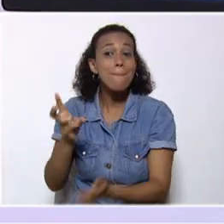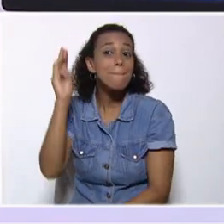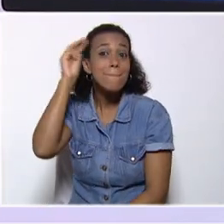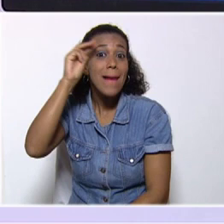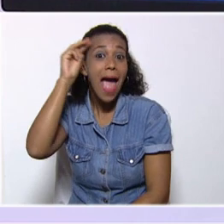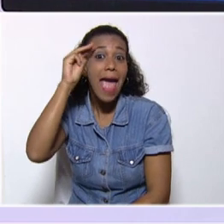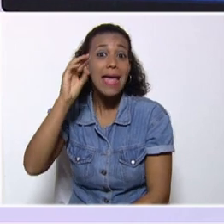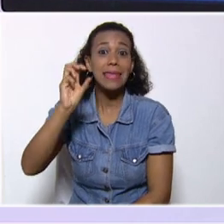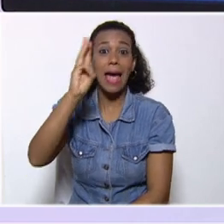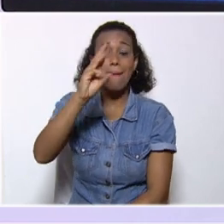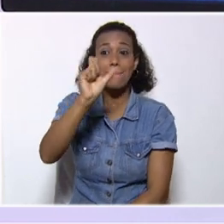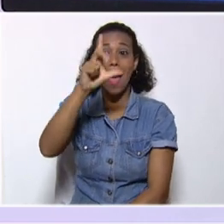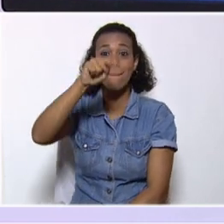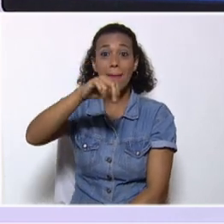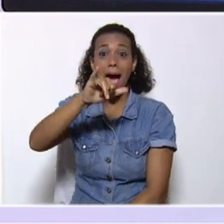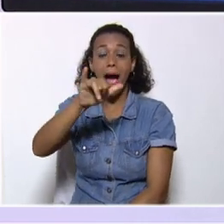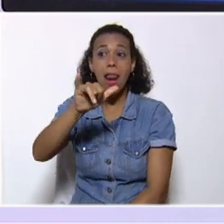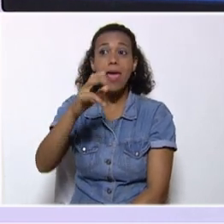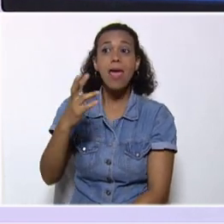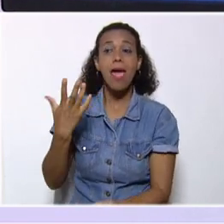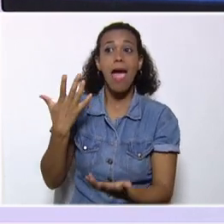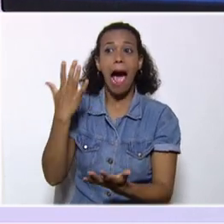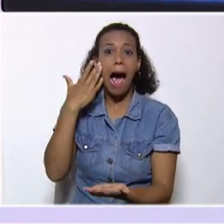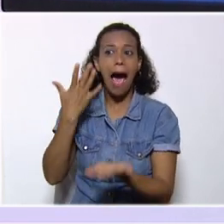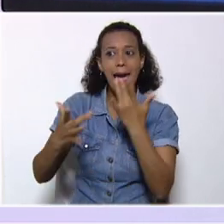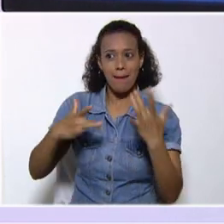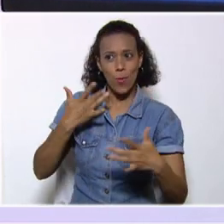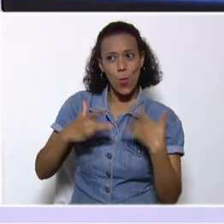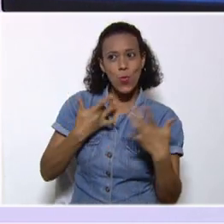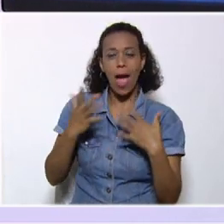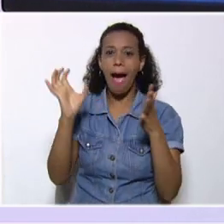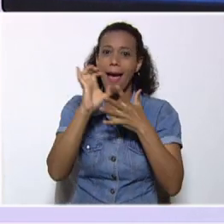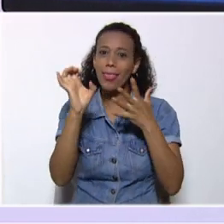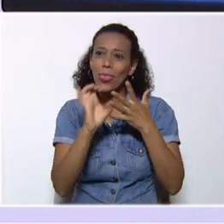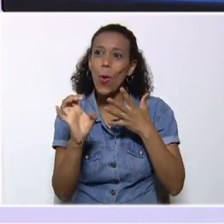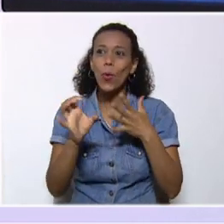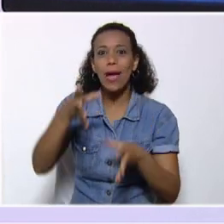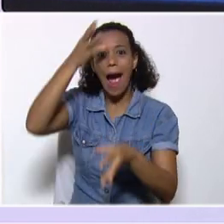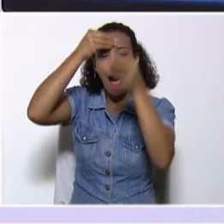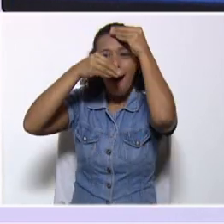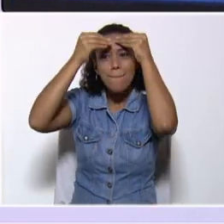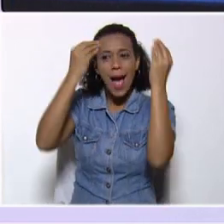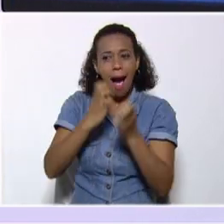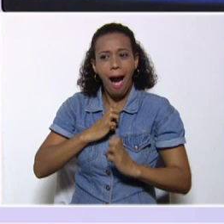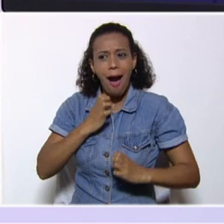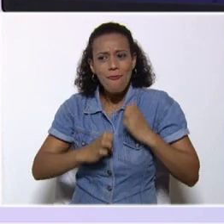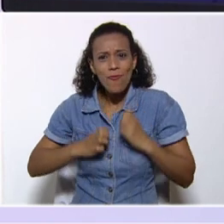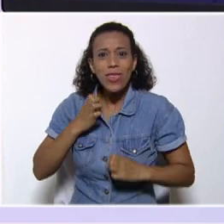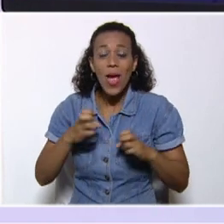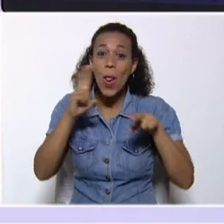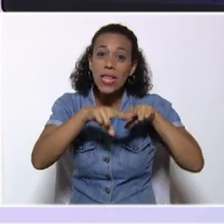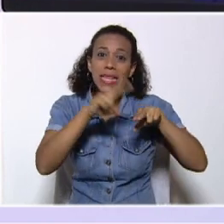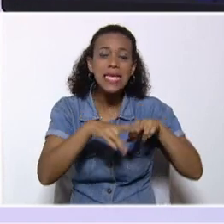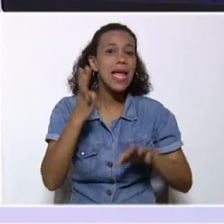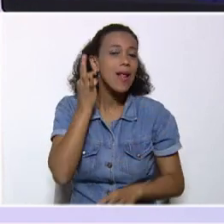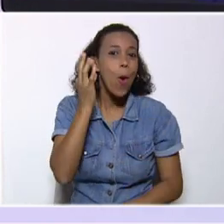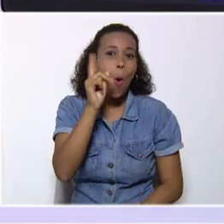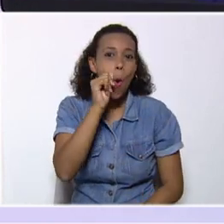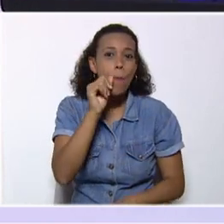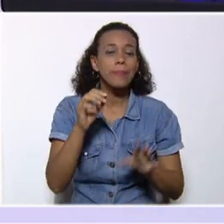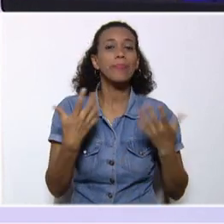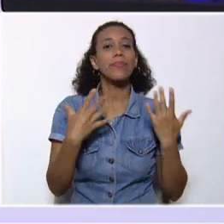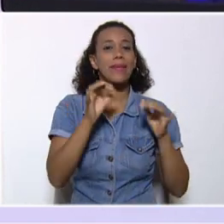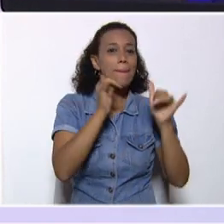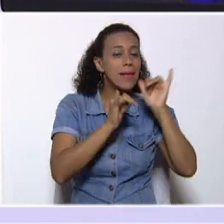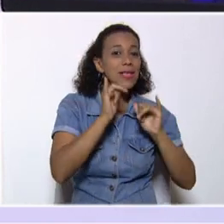Rojas nos estará dando interesantes actividades lúdicas, efectivas y afectivas para nuestros niños y niñas de la